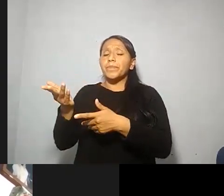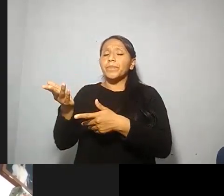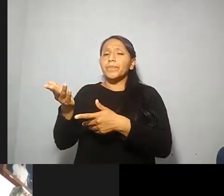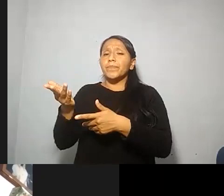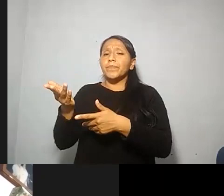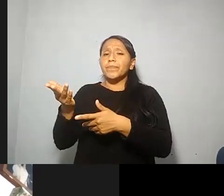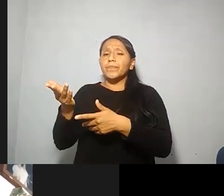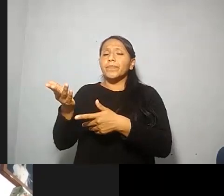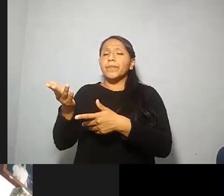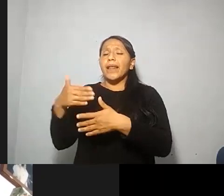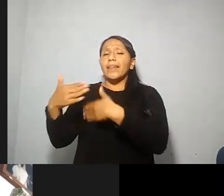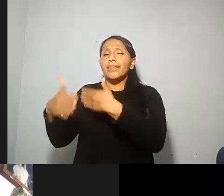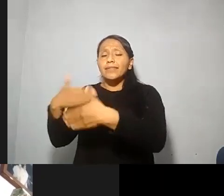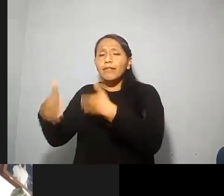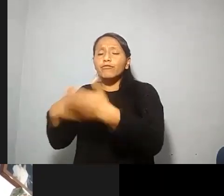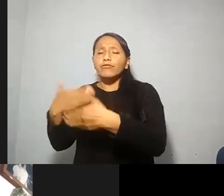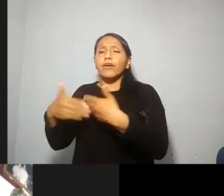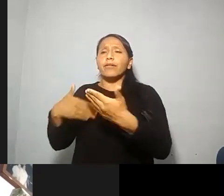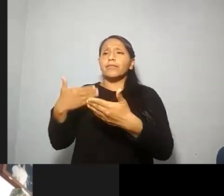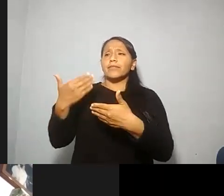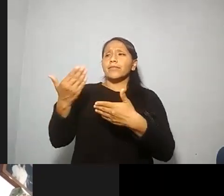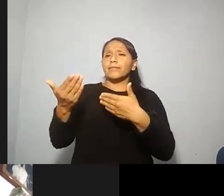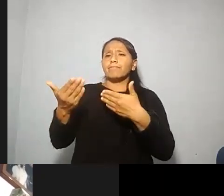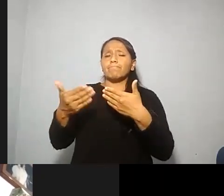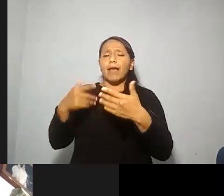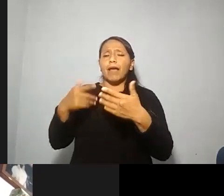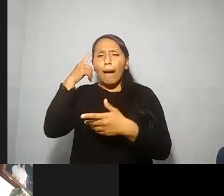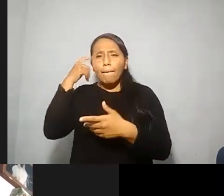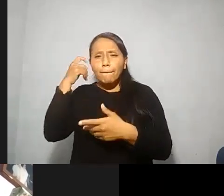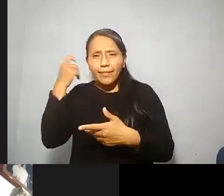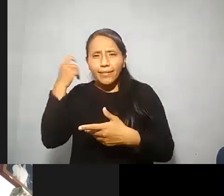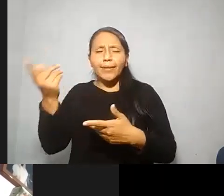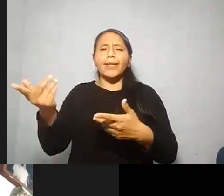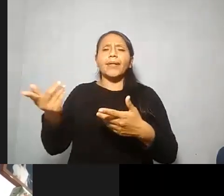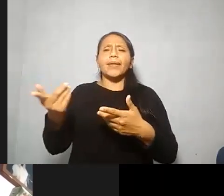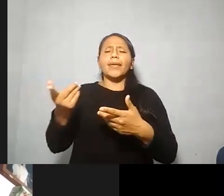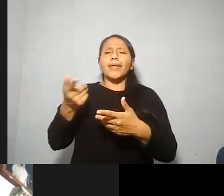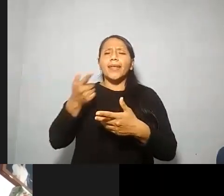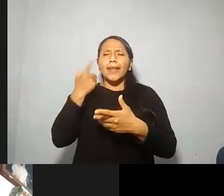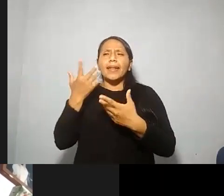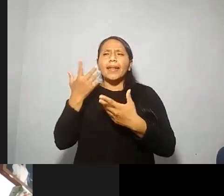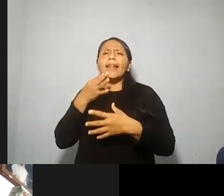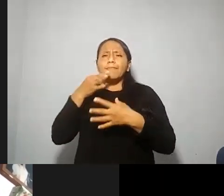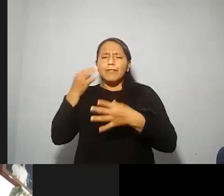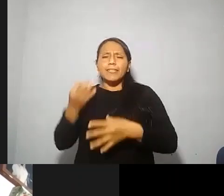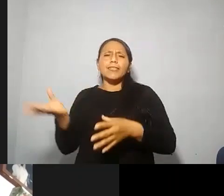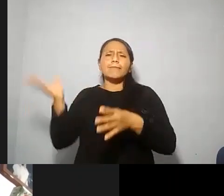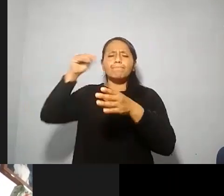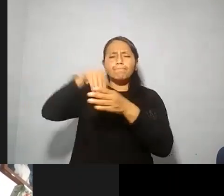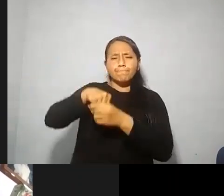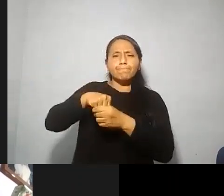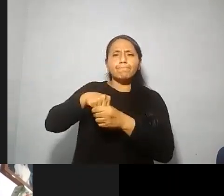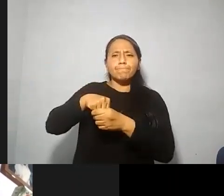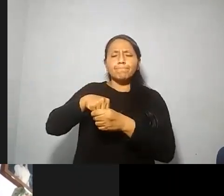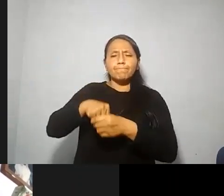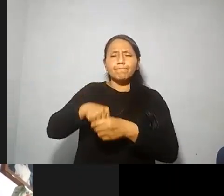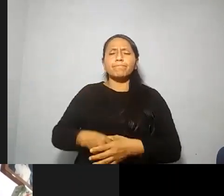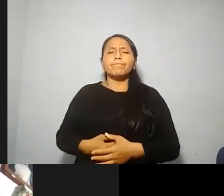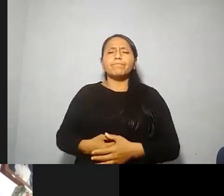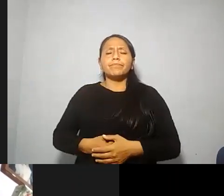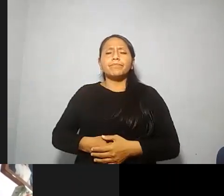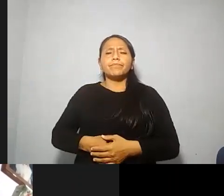el desarrollarse, el aprender y el integrarse. Por ejemplo,